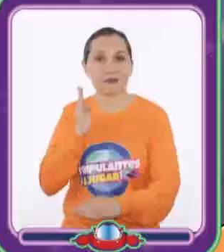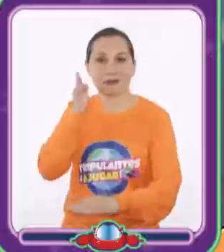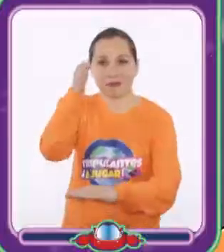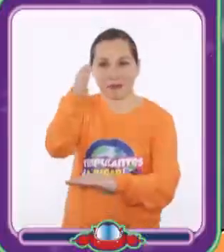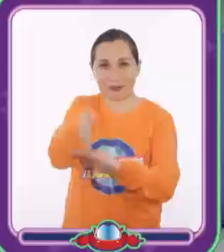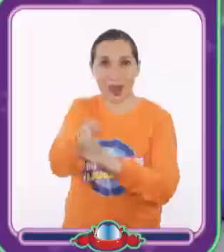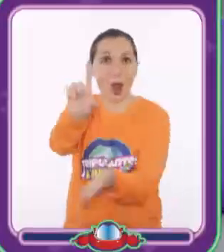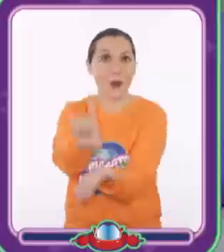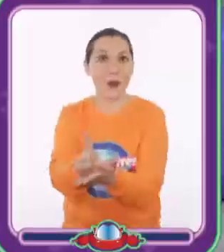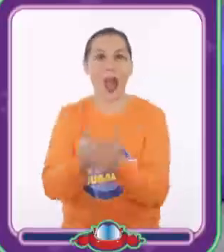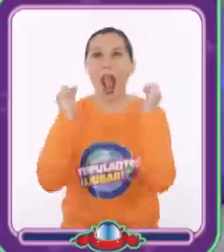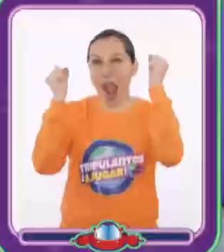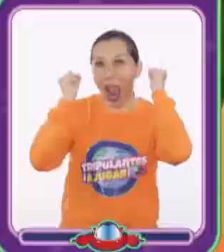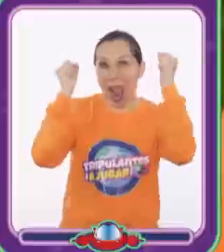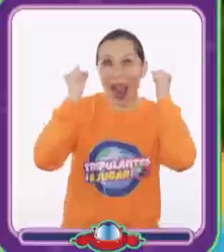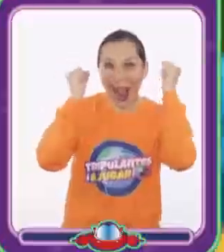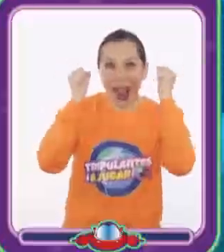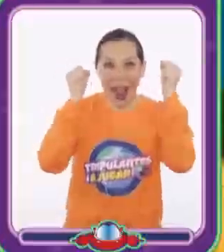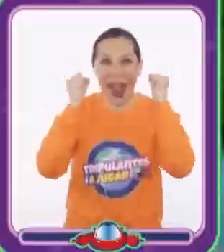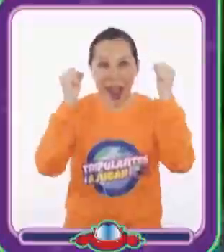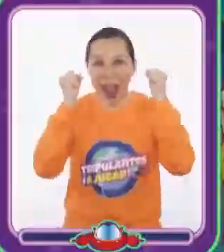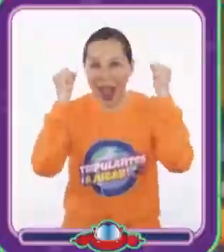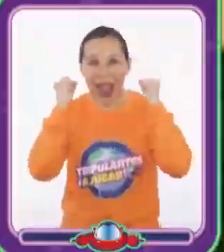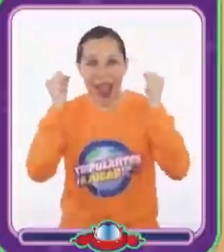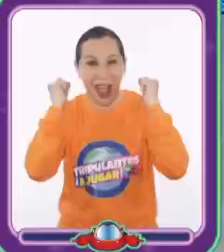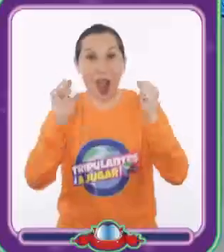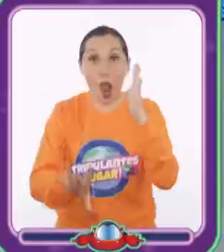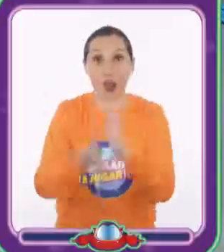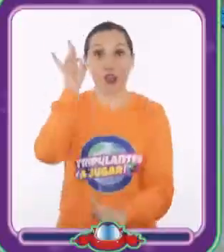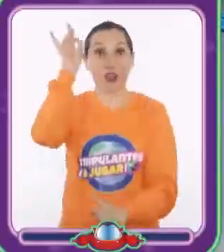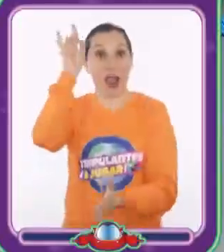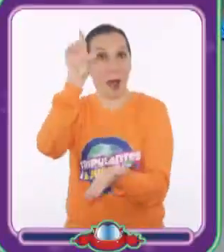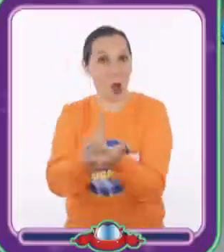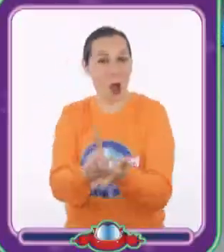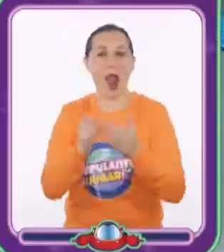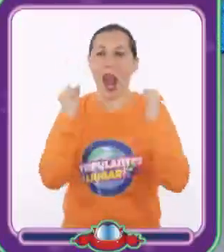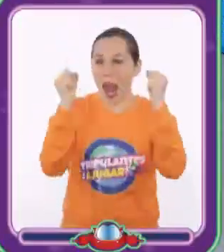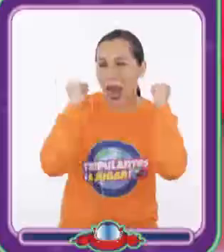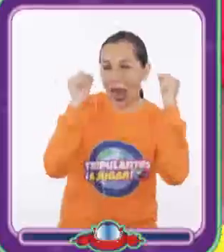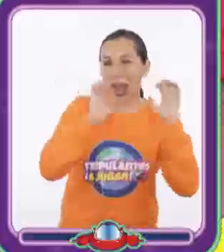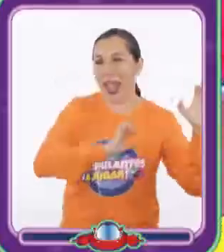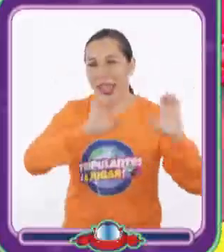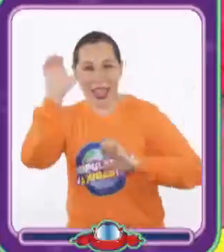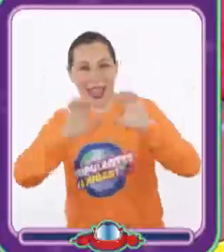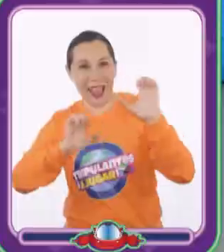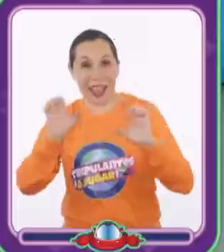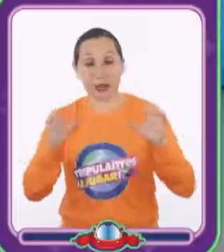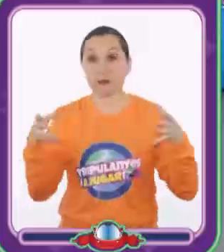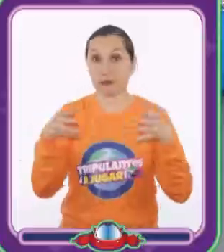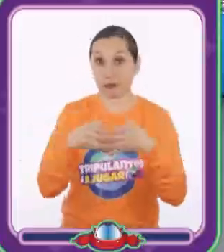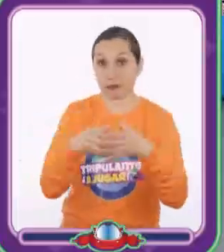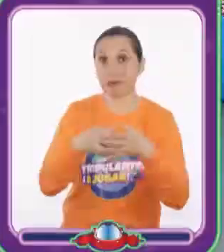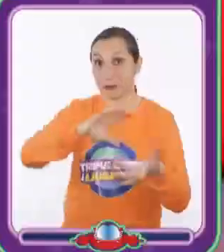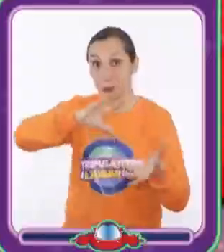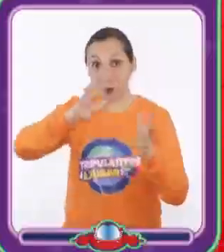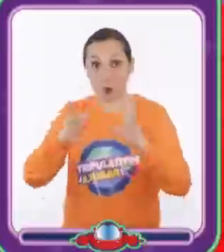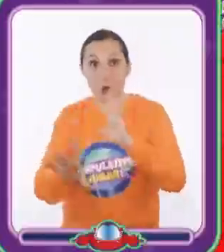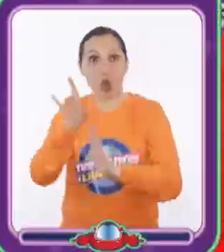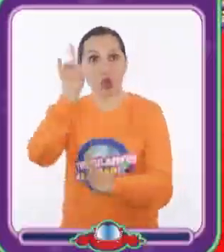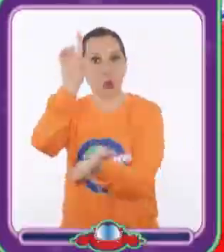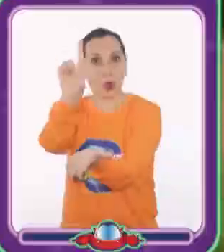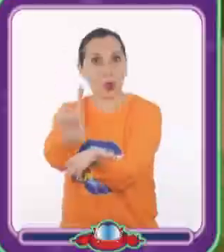es? ¿Nuestro? ¡Destino! ¡Es nuestro destino! ¡Lo encontraron, tripulación! Esta tripulación planeta